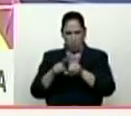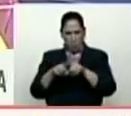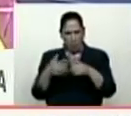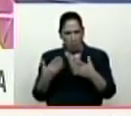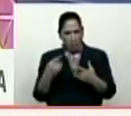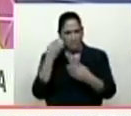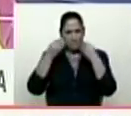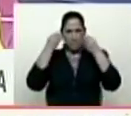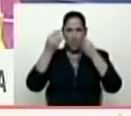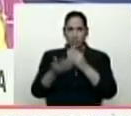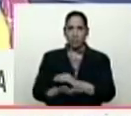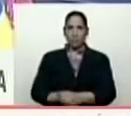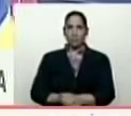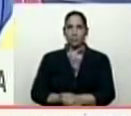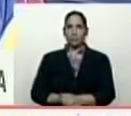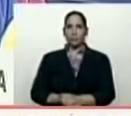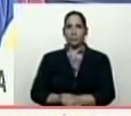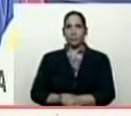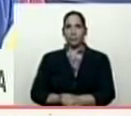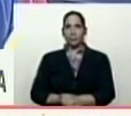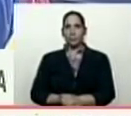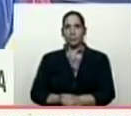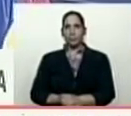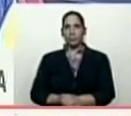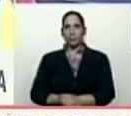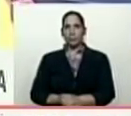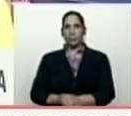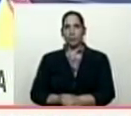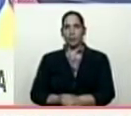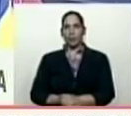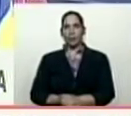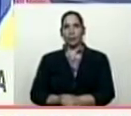Estoy estudiando inglés. Nice to meet you.